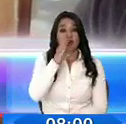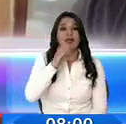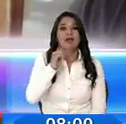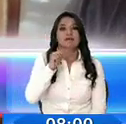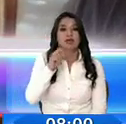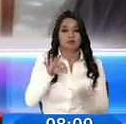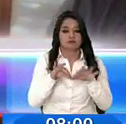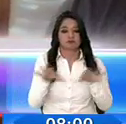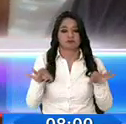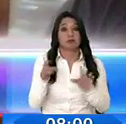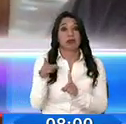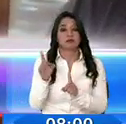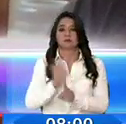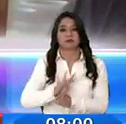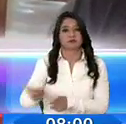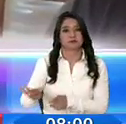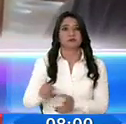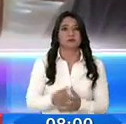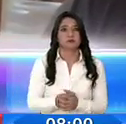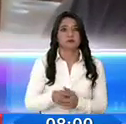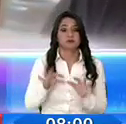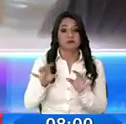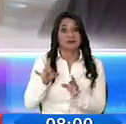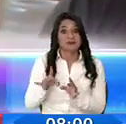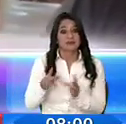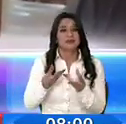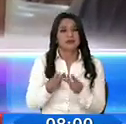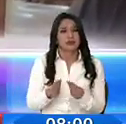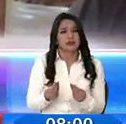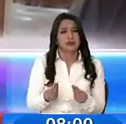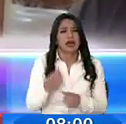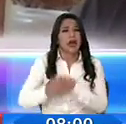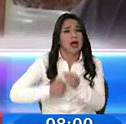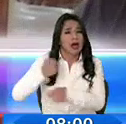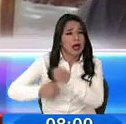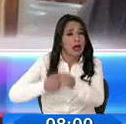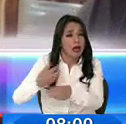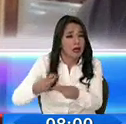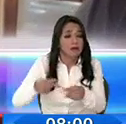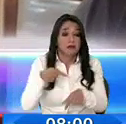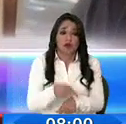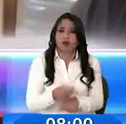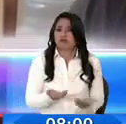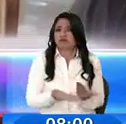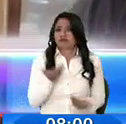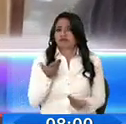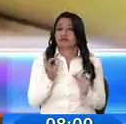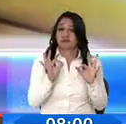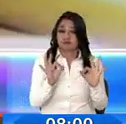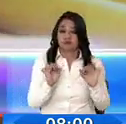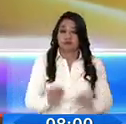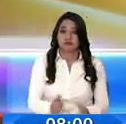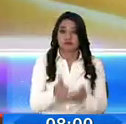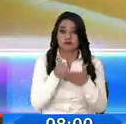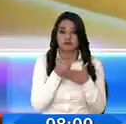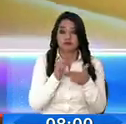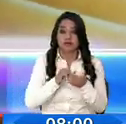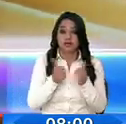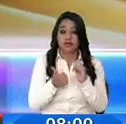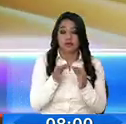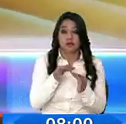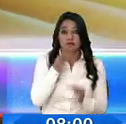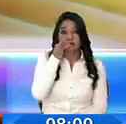que la de plástico porque sabemos que el plástico demora mucho tiempo en agradar se y esto nos ayudaría muchísimo el costo de cada